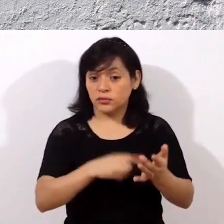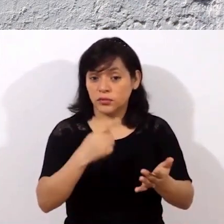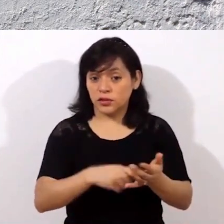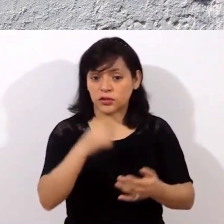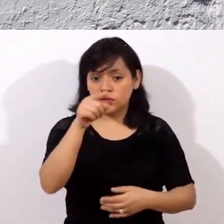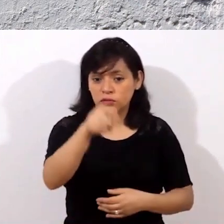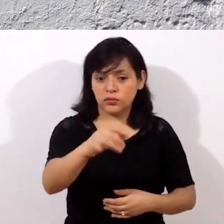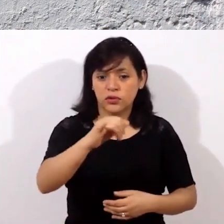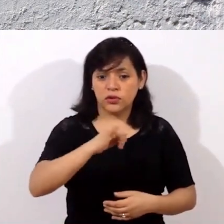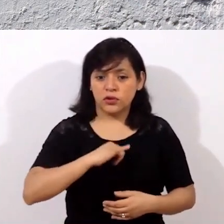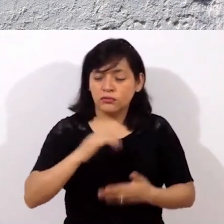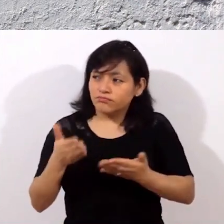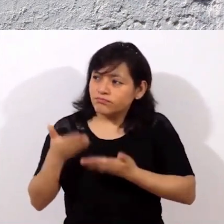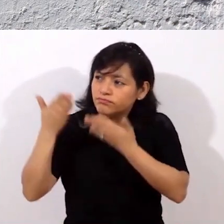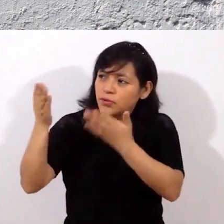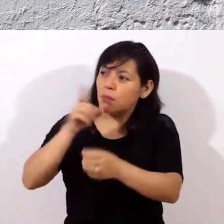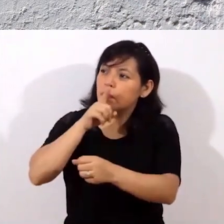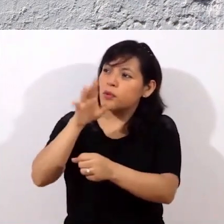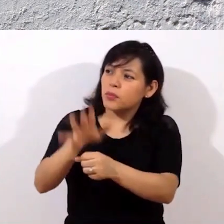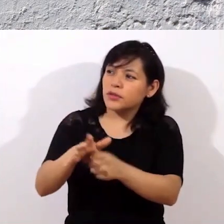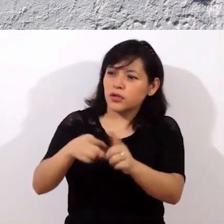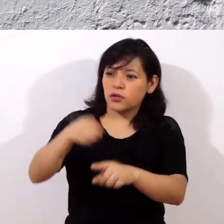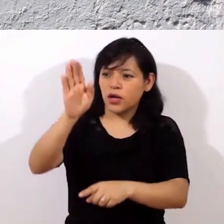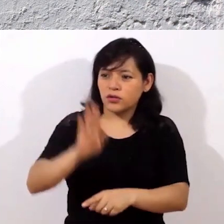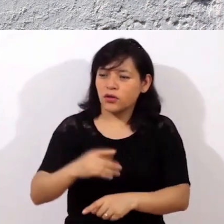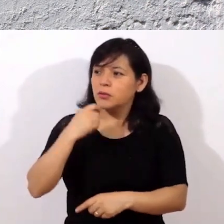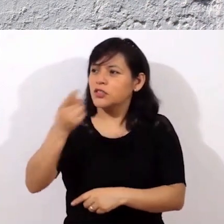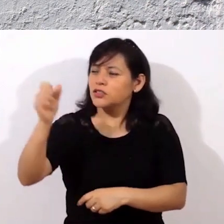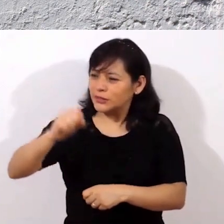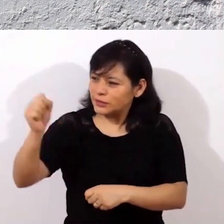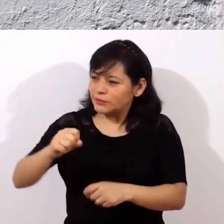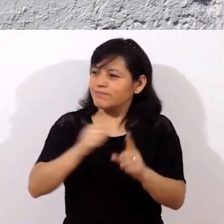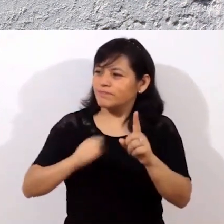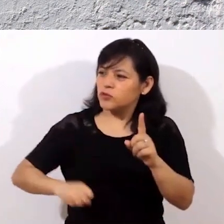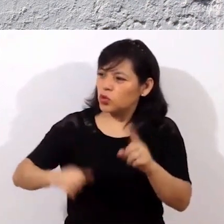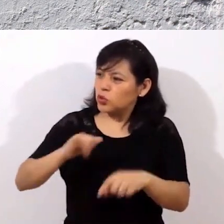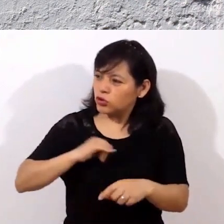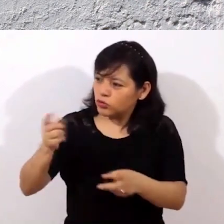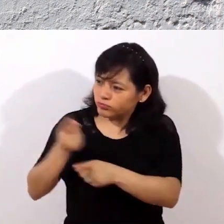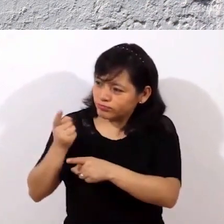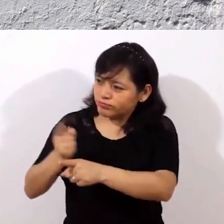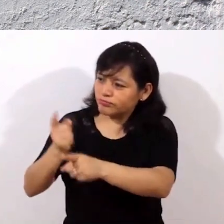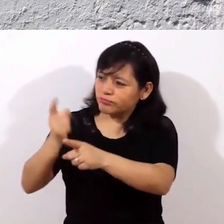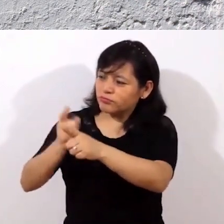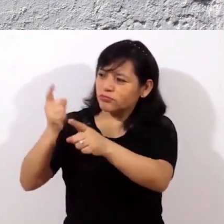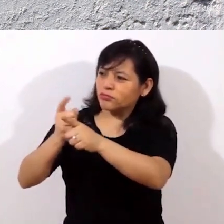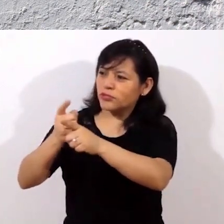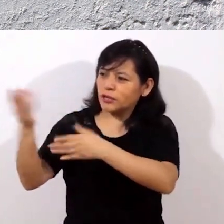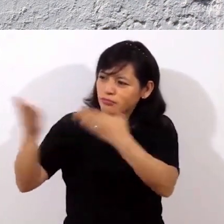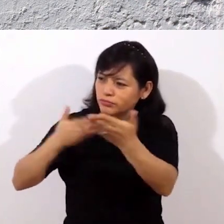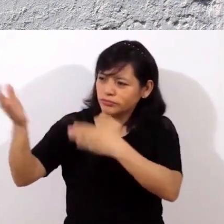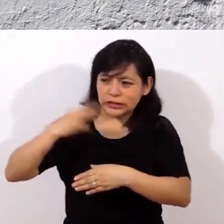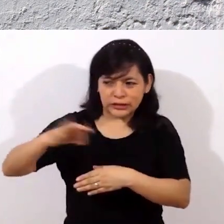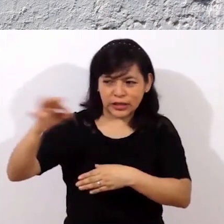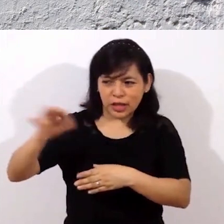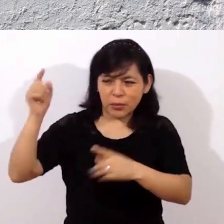Dios? Le hemos dicho que le seríamos fieles hasta lo último de nuestros días.